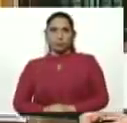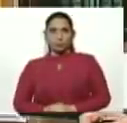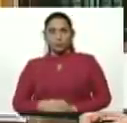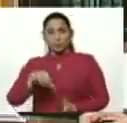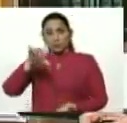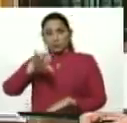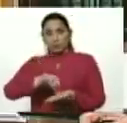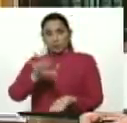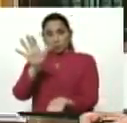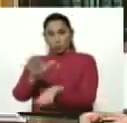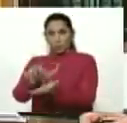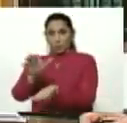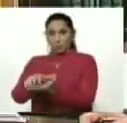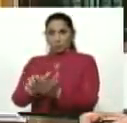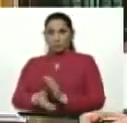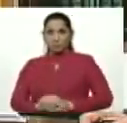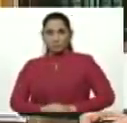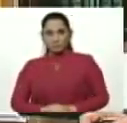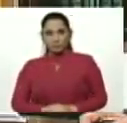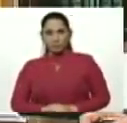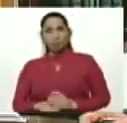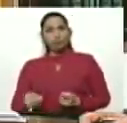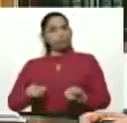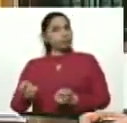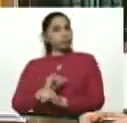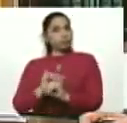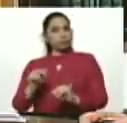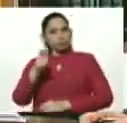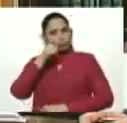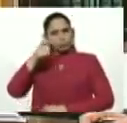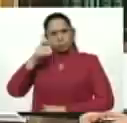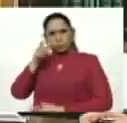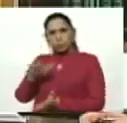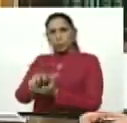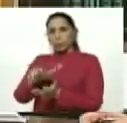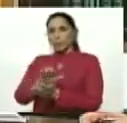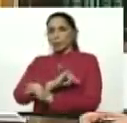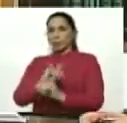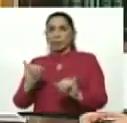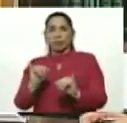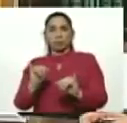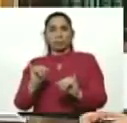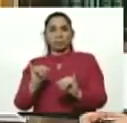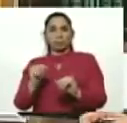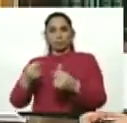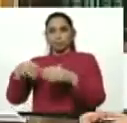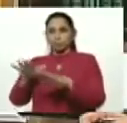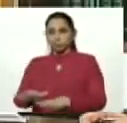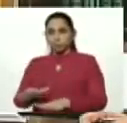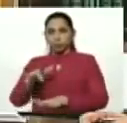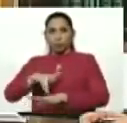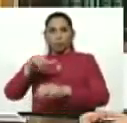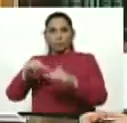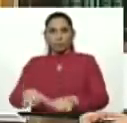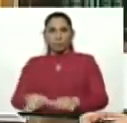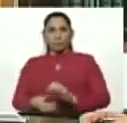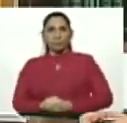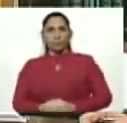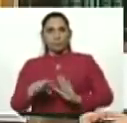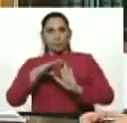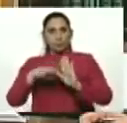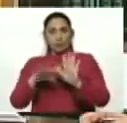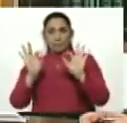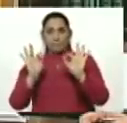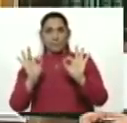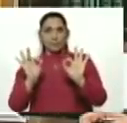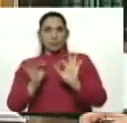foco de Nueva Esparta, controlada. Ya Nueva Esparta sale de las medidas